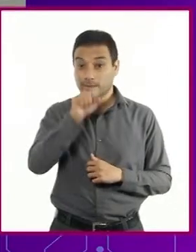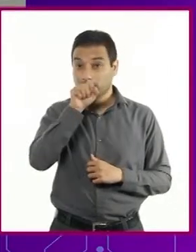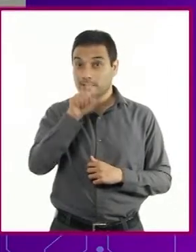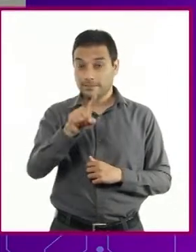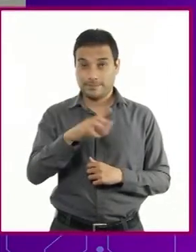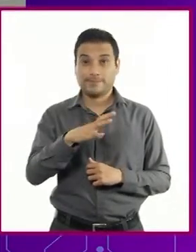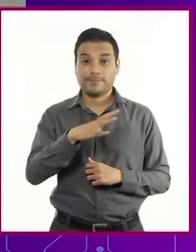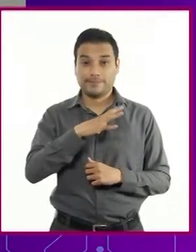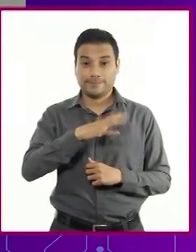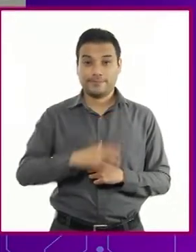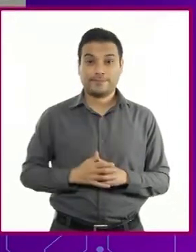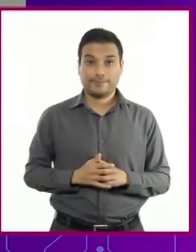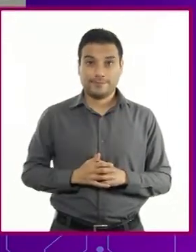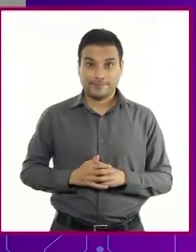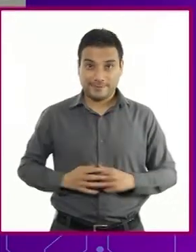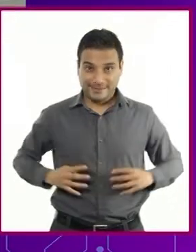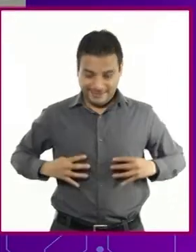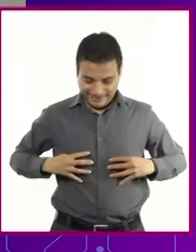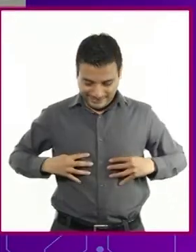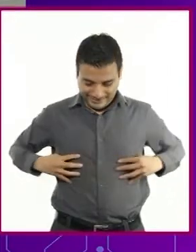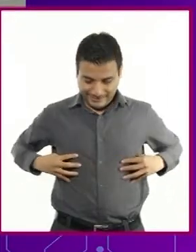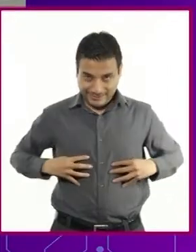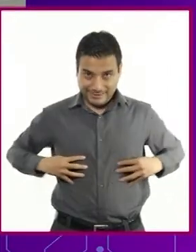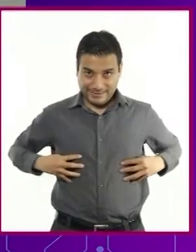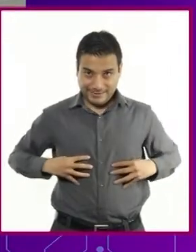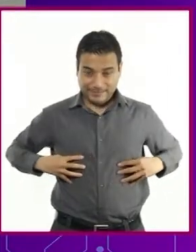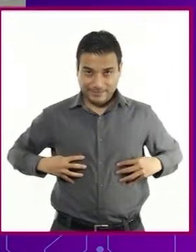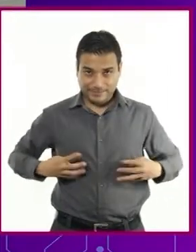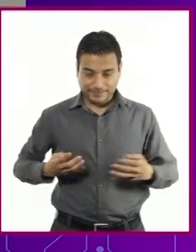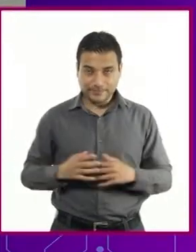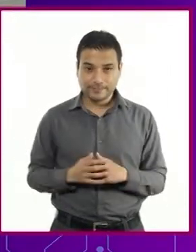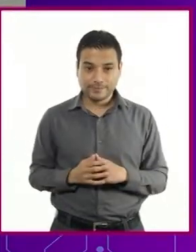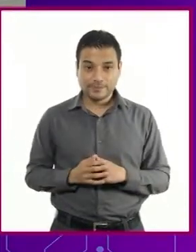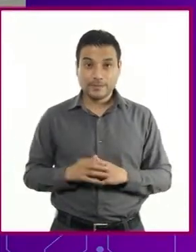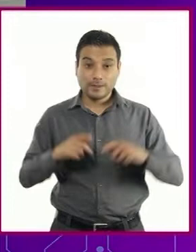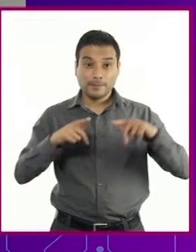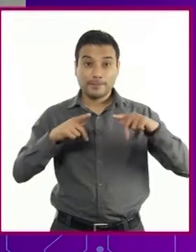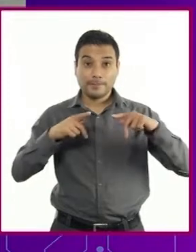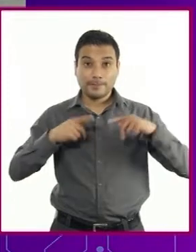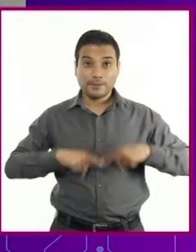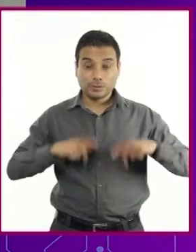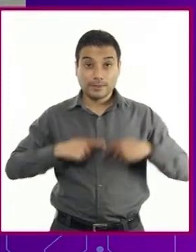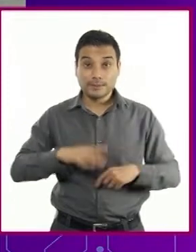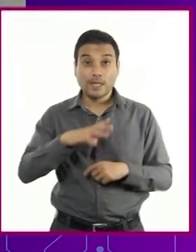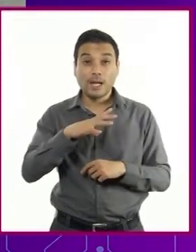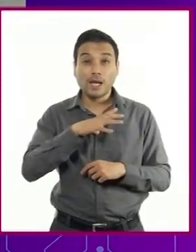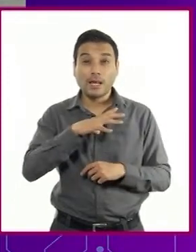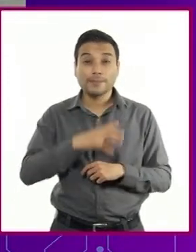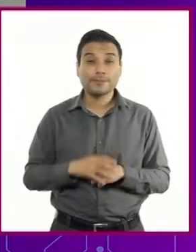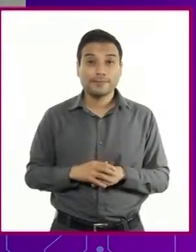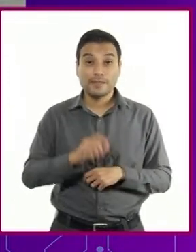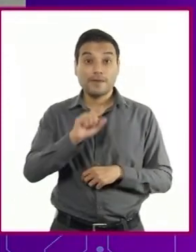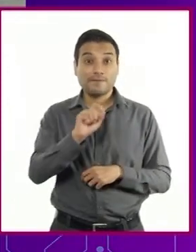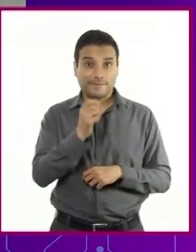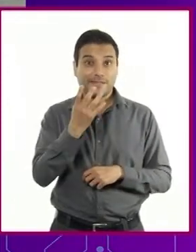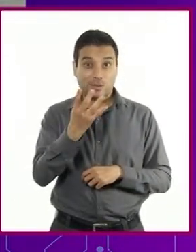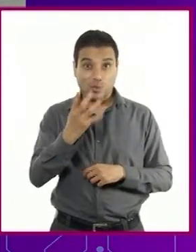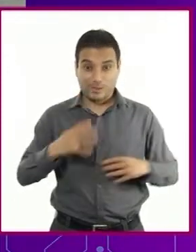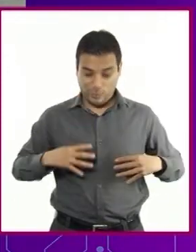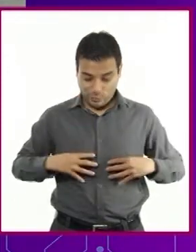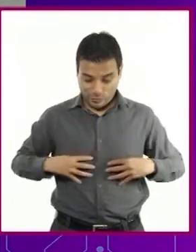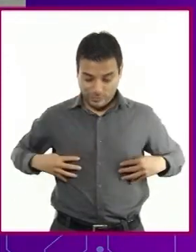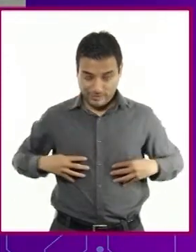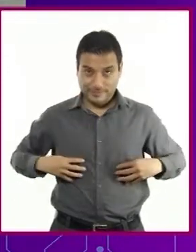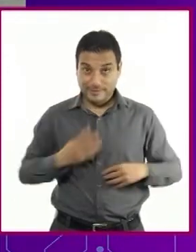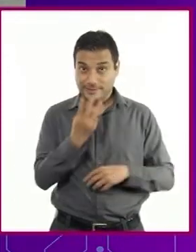vertebral están las costillas. El ser humano posee un total de 24, las cuales son de